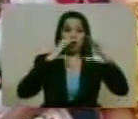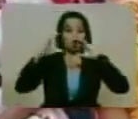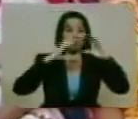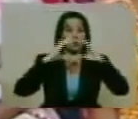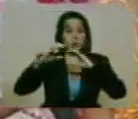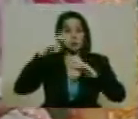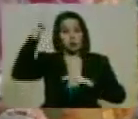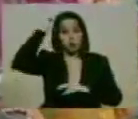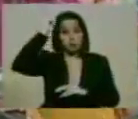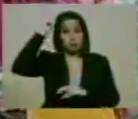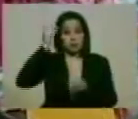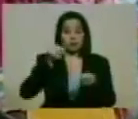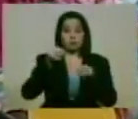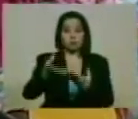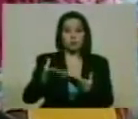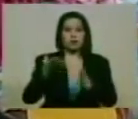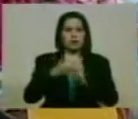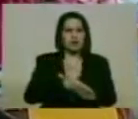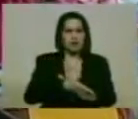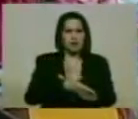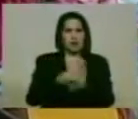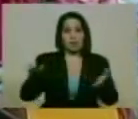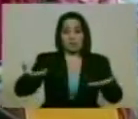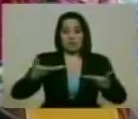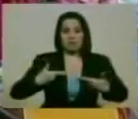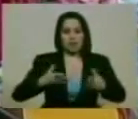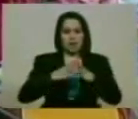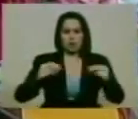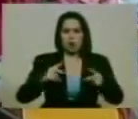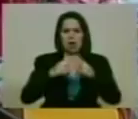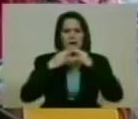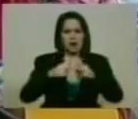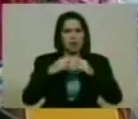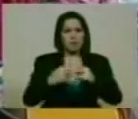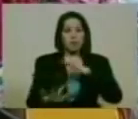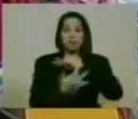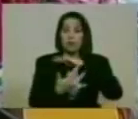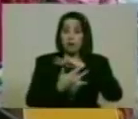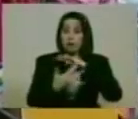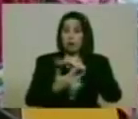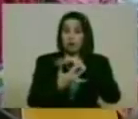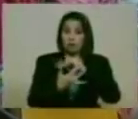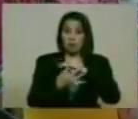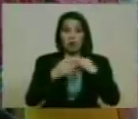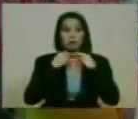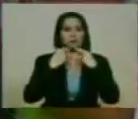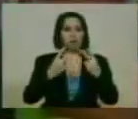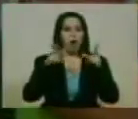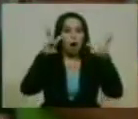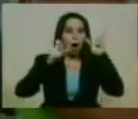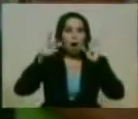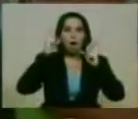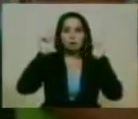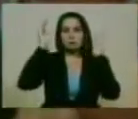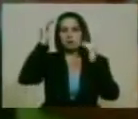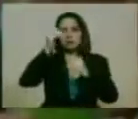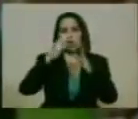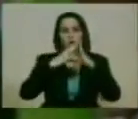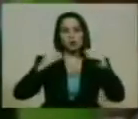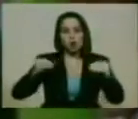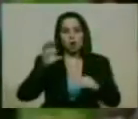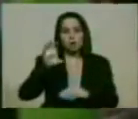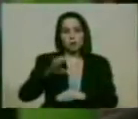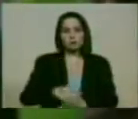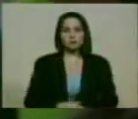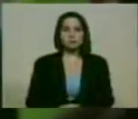del país para garantizar la entrega de herramientas tecnológicas para que nuestras voces sean escuchadas en cada rincón de la patria.